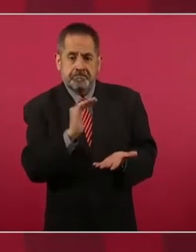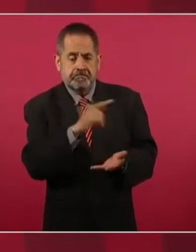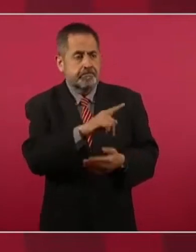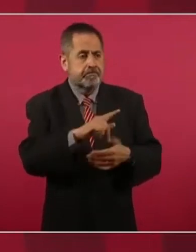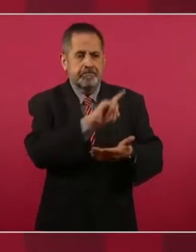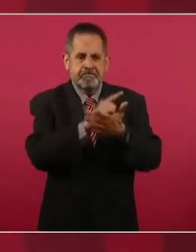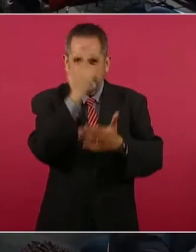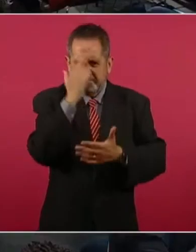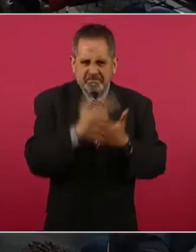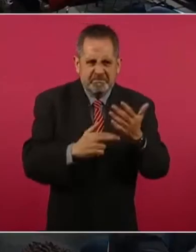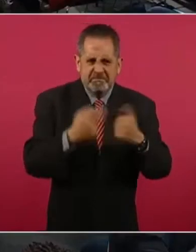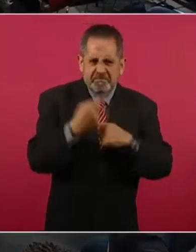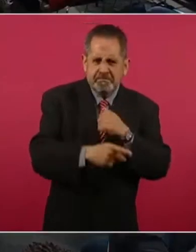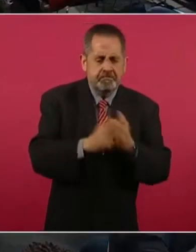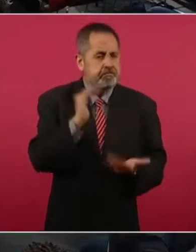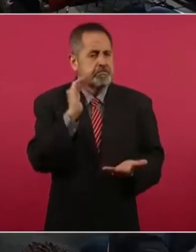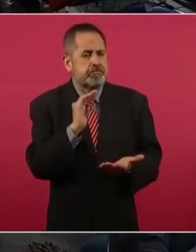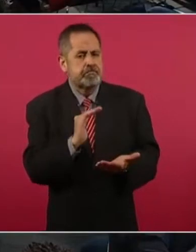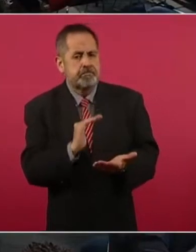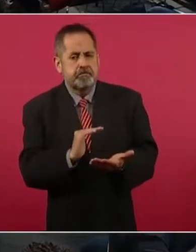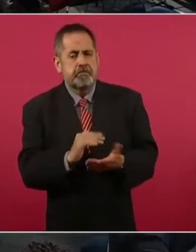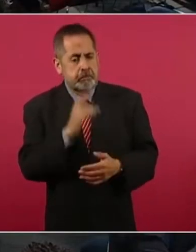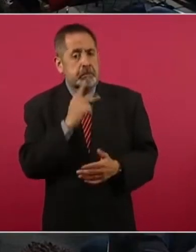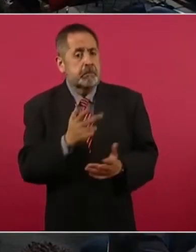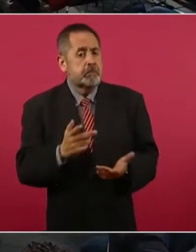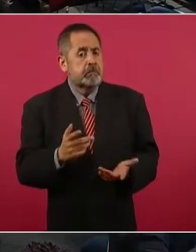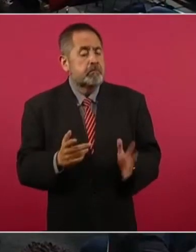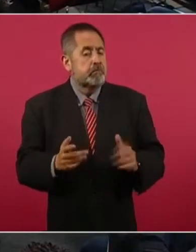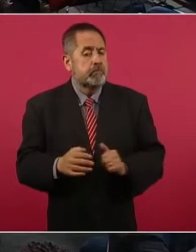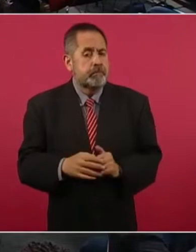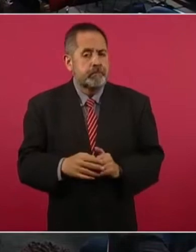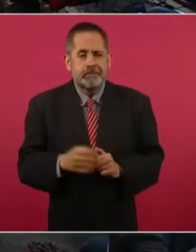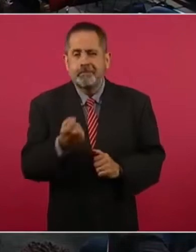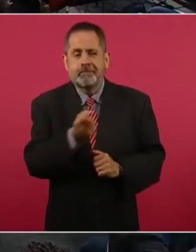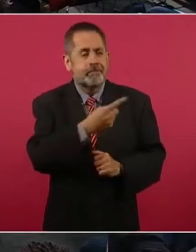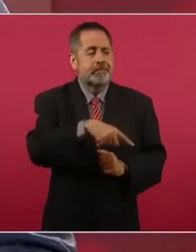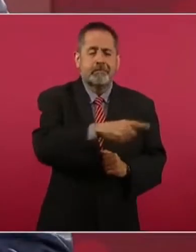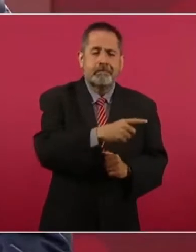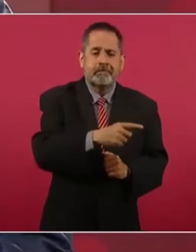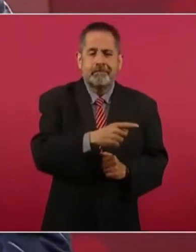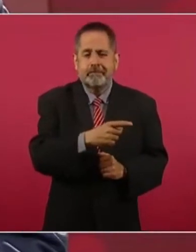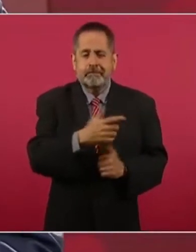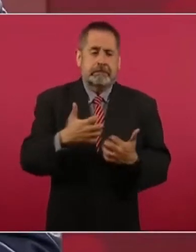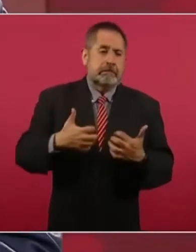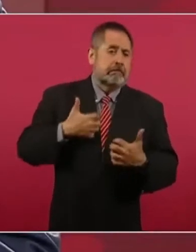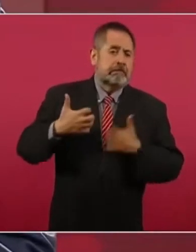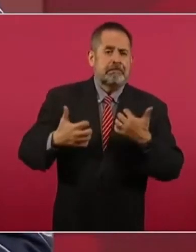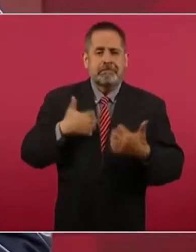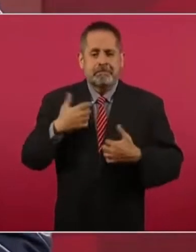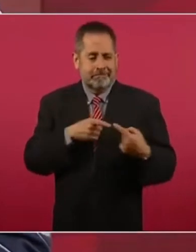incidencia delictiva. Aunque esto les moleste a mis adversarios